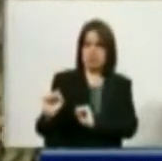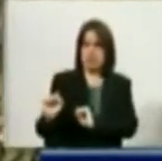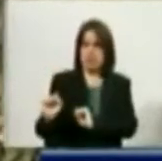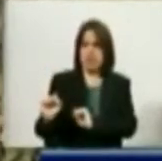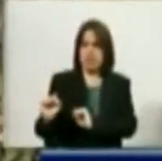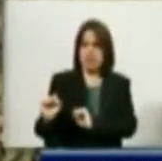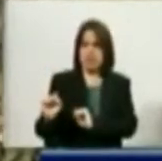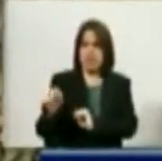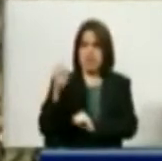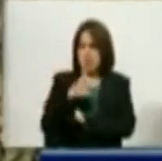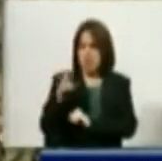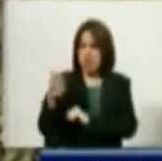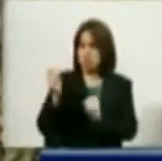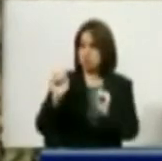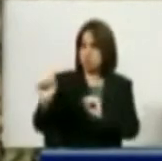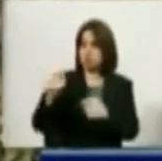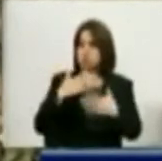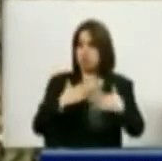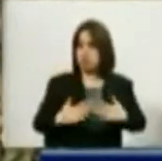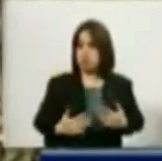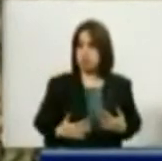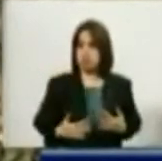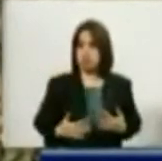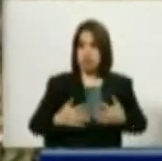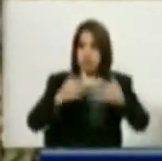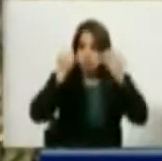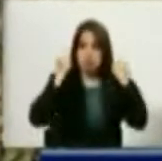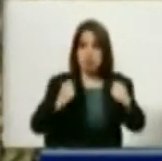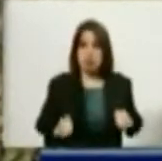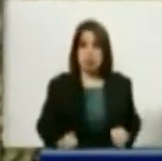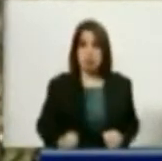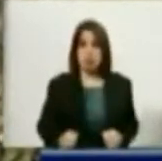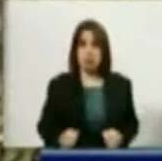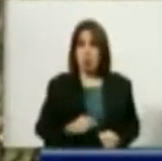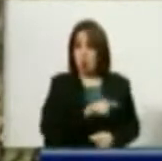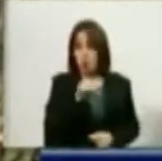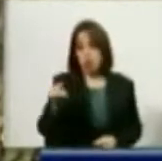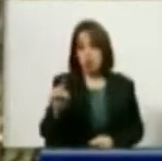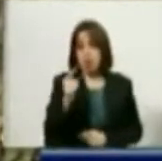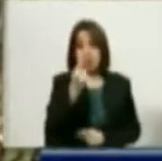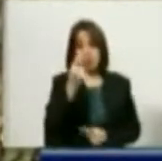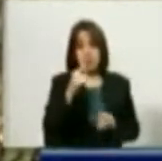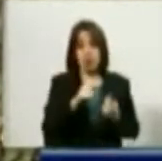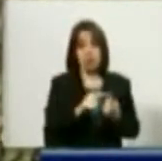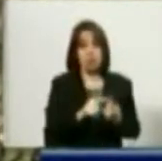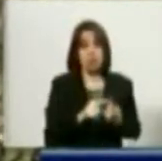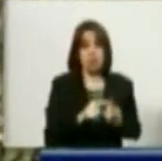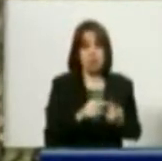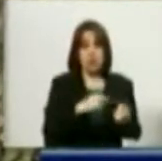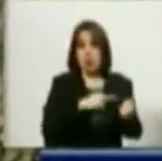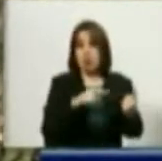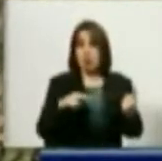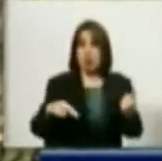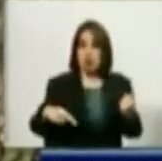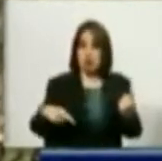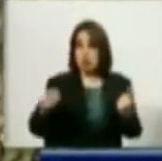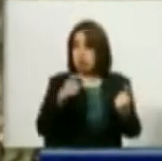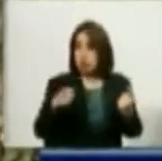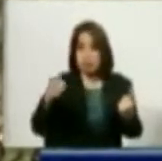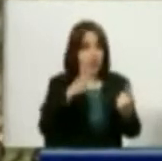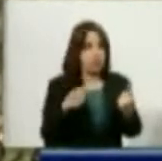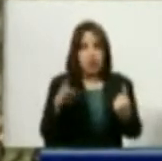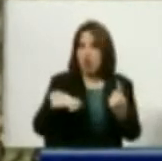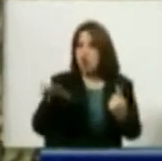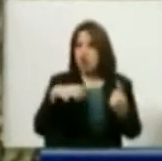antibala y se lo llevamos No si ustedes se ponen uno primero salimos nosotros para ir unos chalecos antibalas